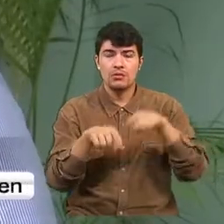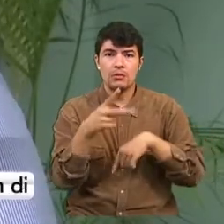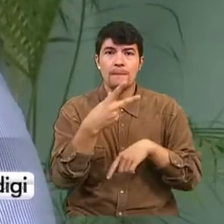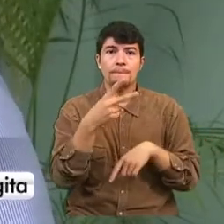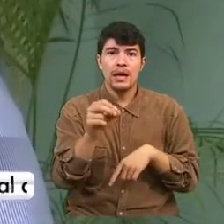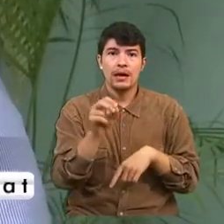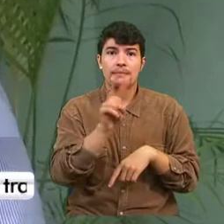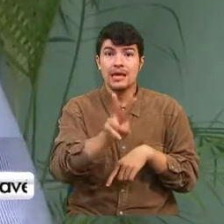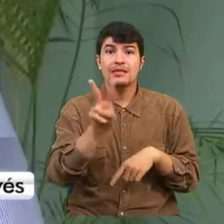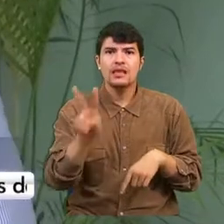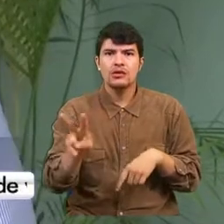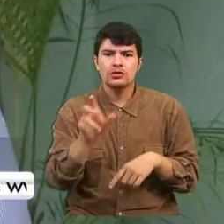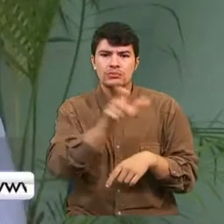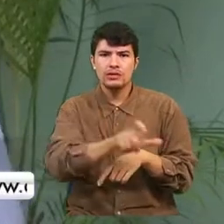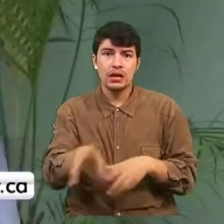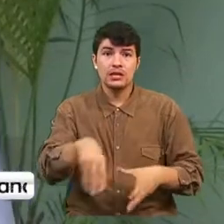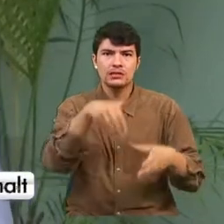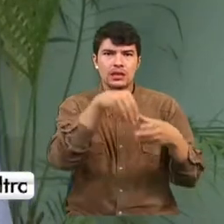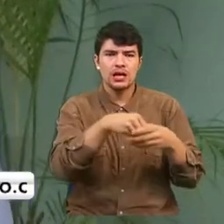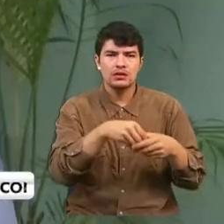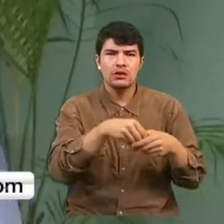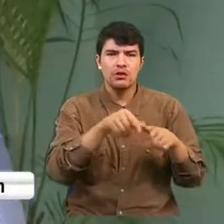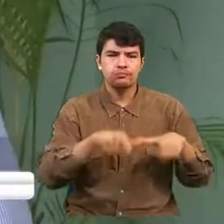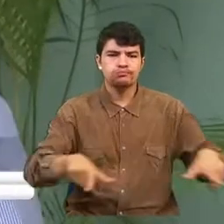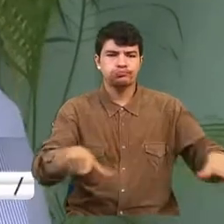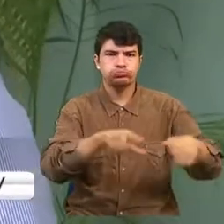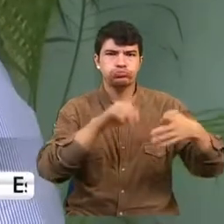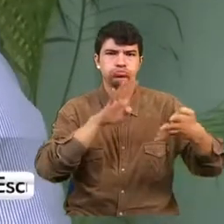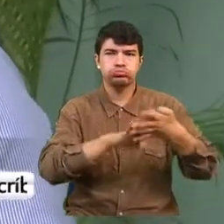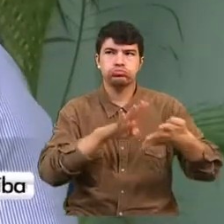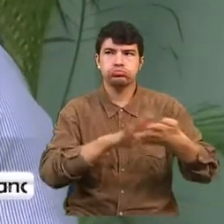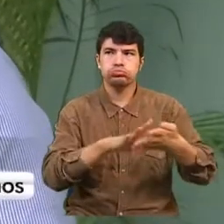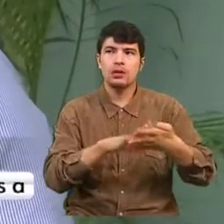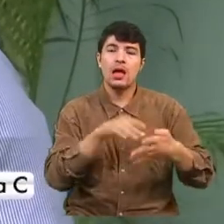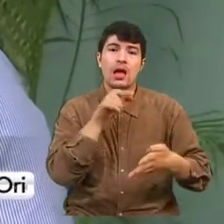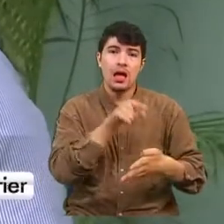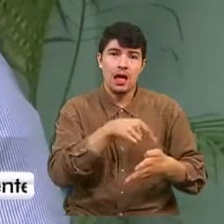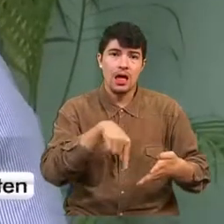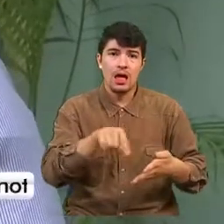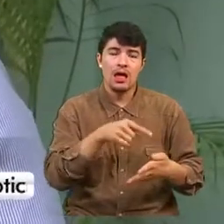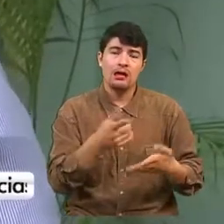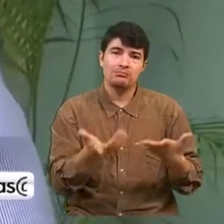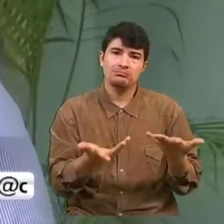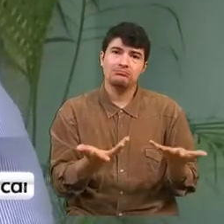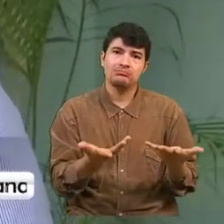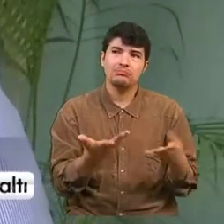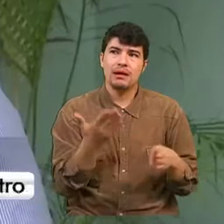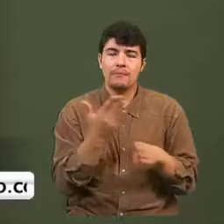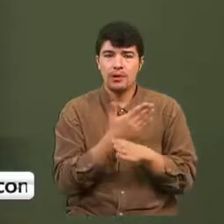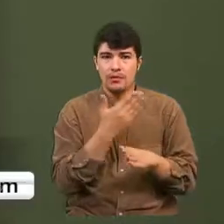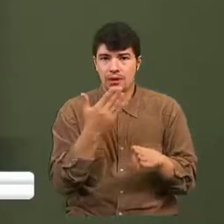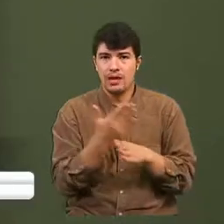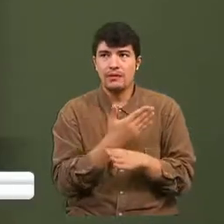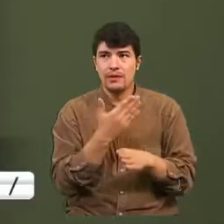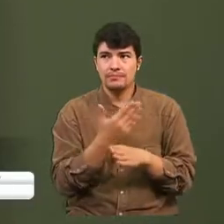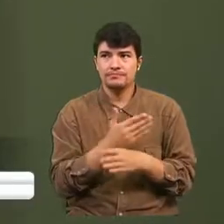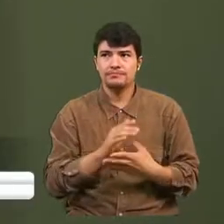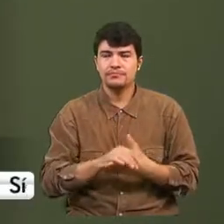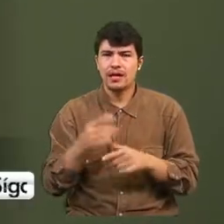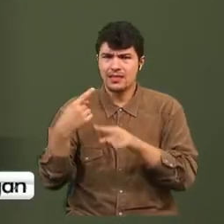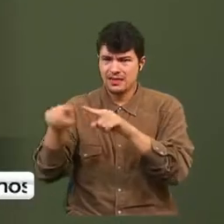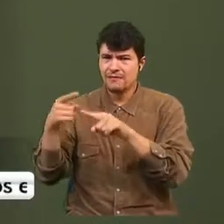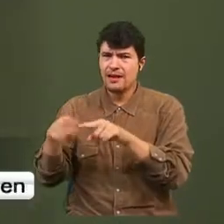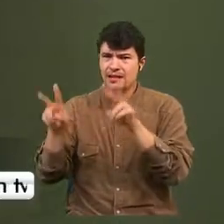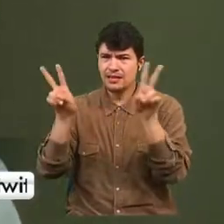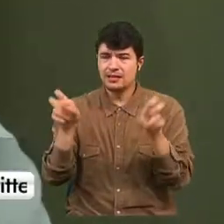a veces más de 22 personas dentro de los calabozos de la estación, que realmente nos genera grandes problemas. Frente a otros